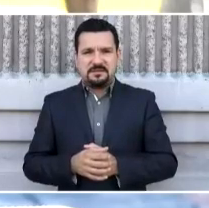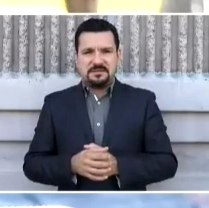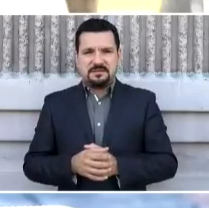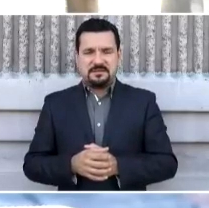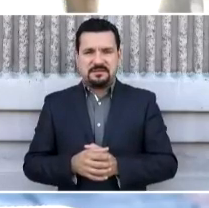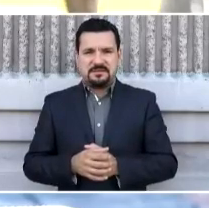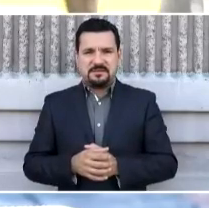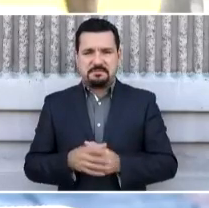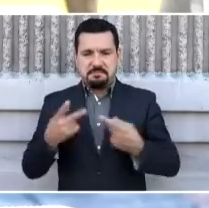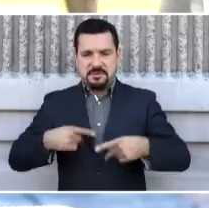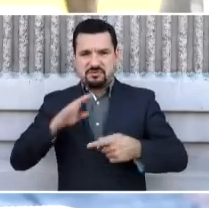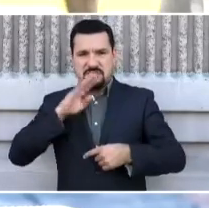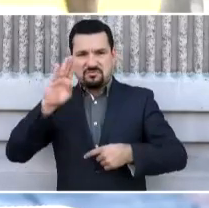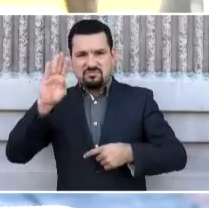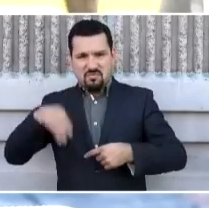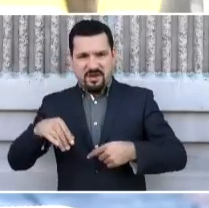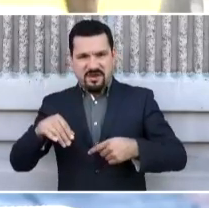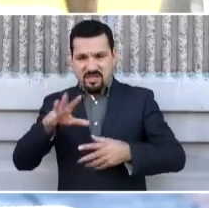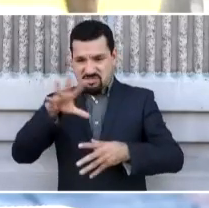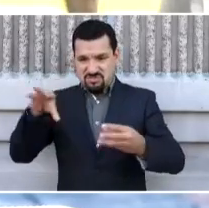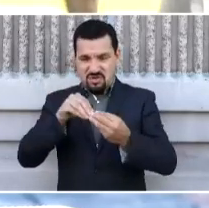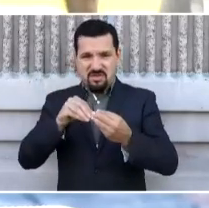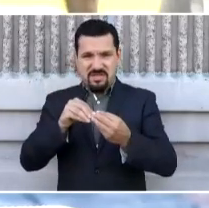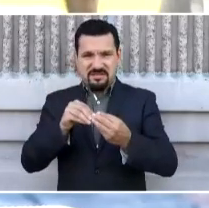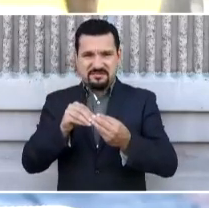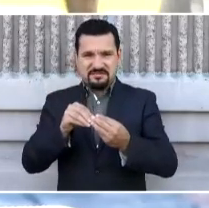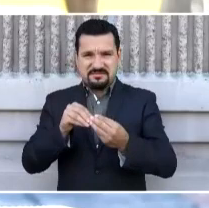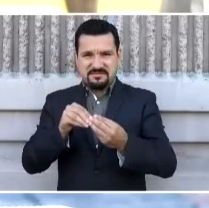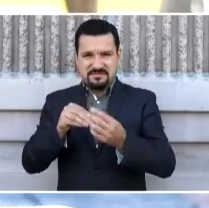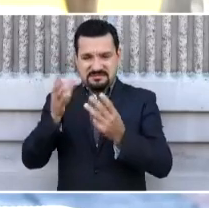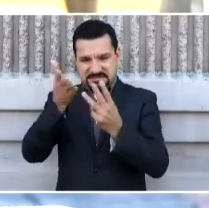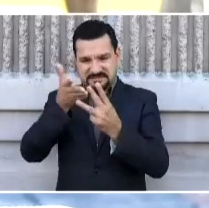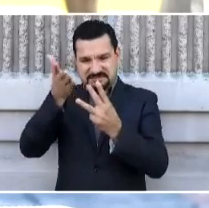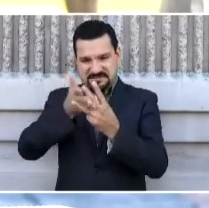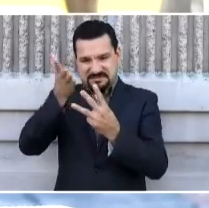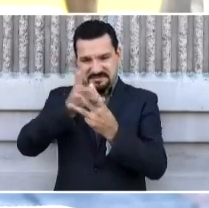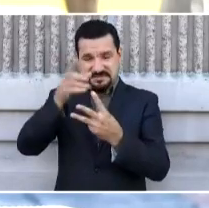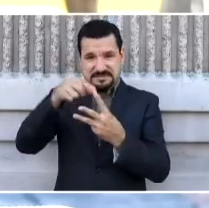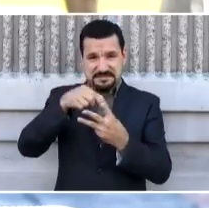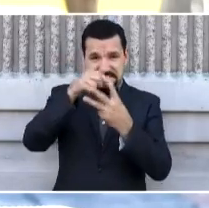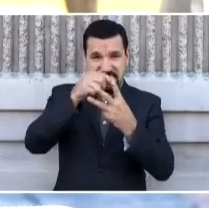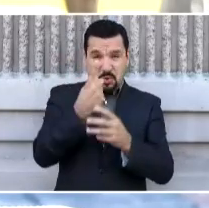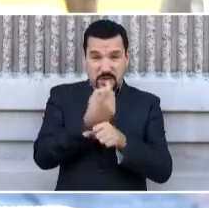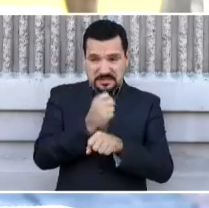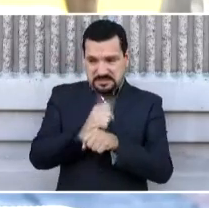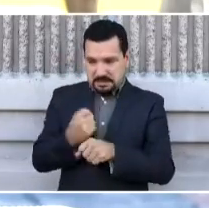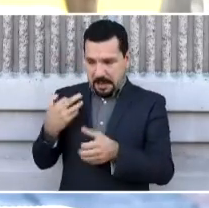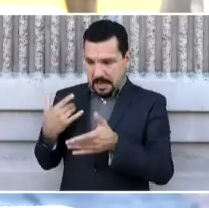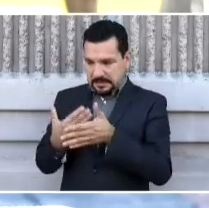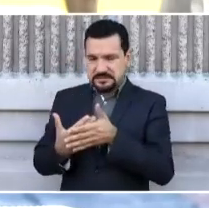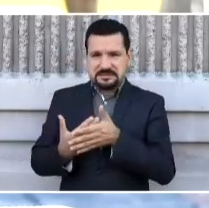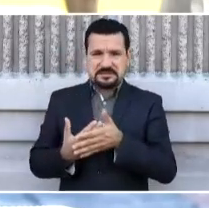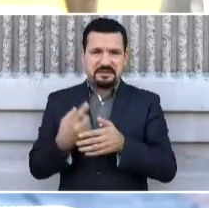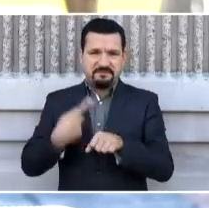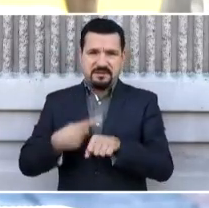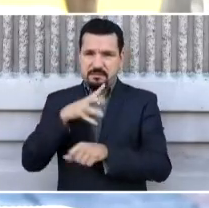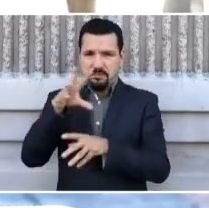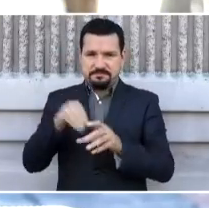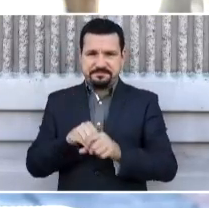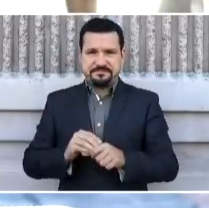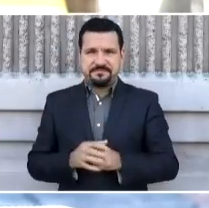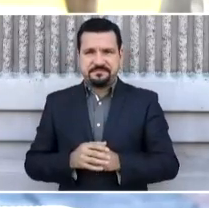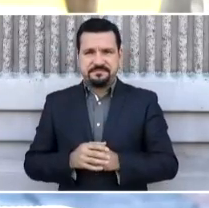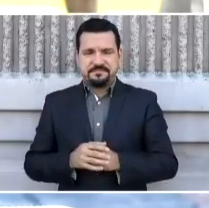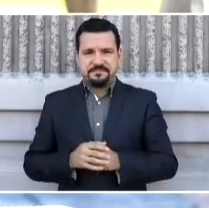defunciones ocurrió en tan solo una semana, lo que por supuesto es una señal de alerta para todos.